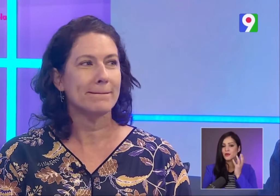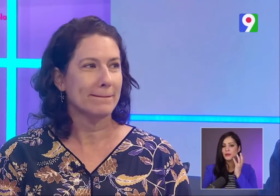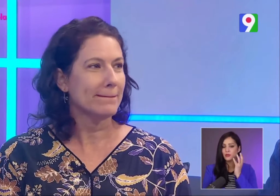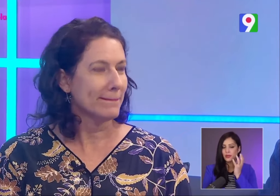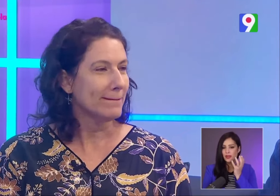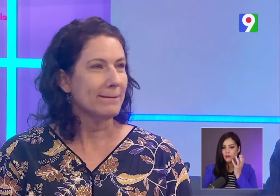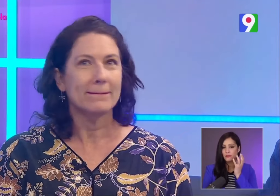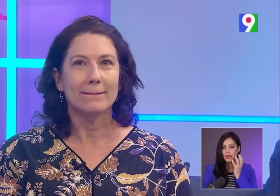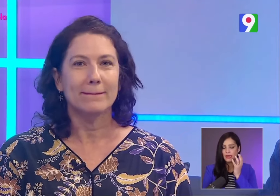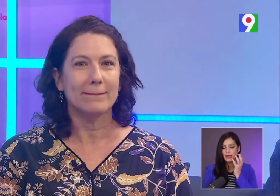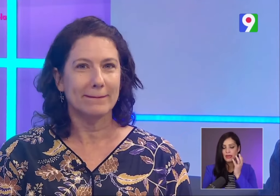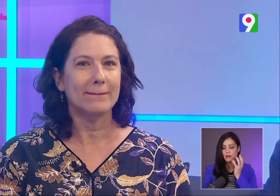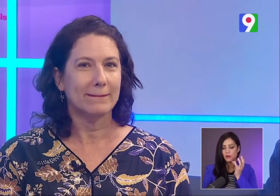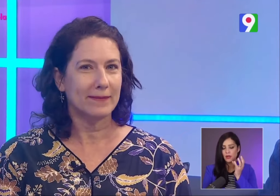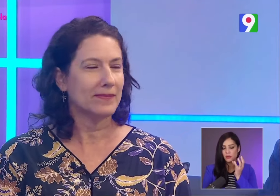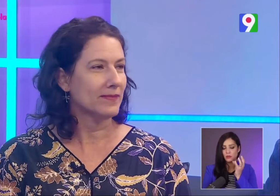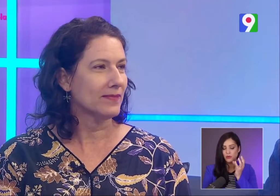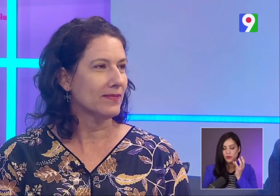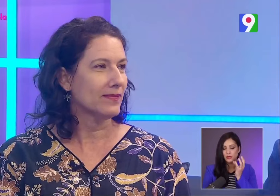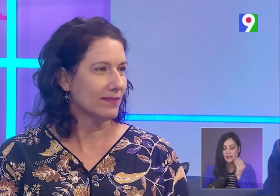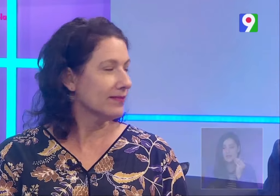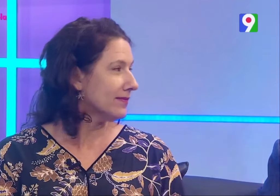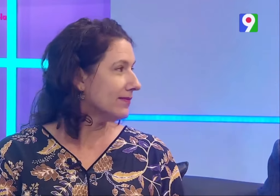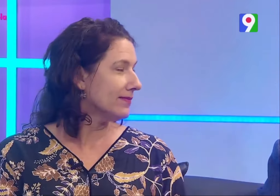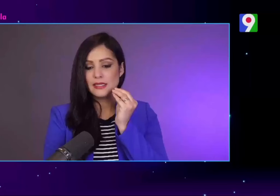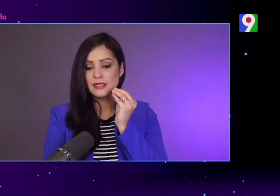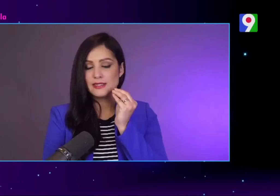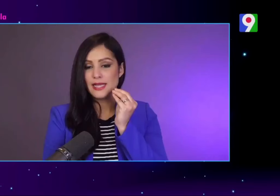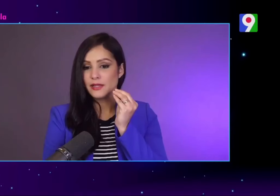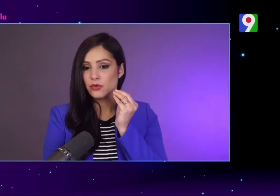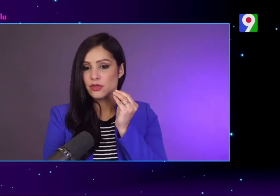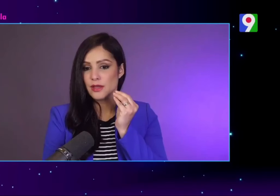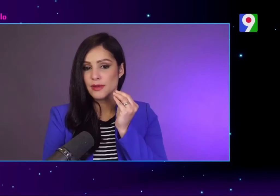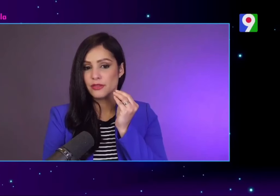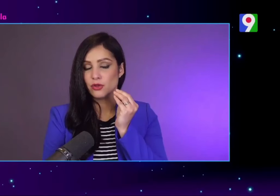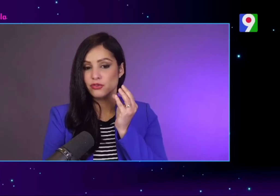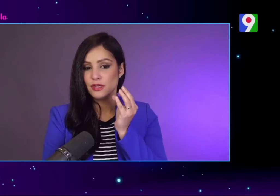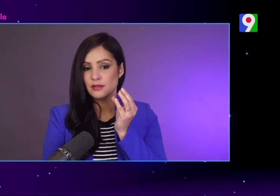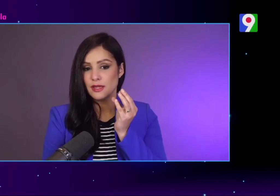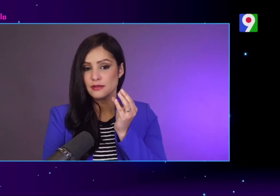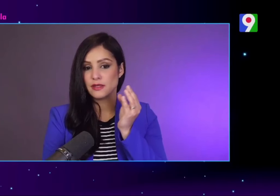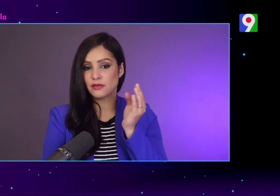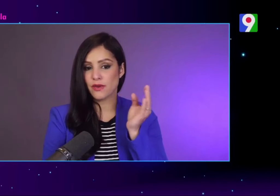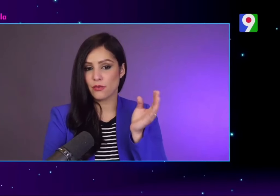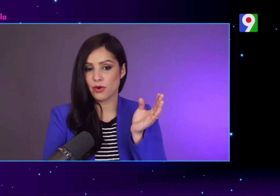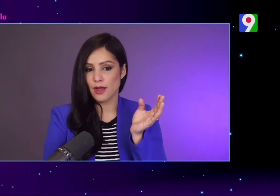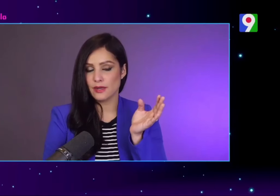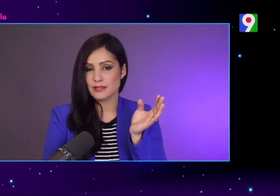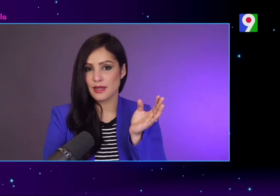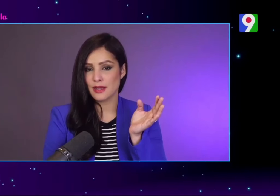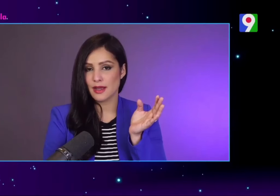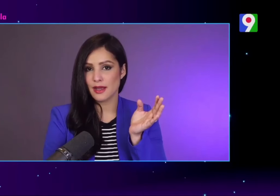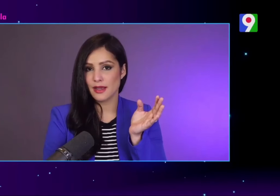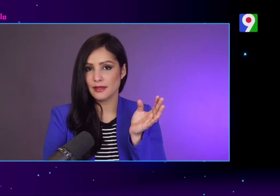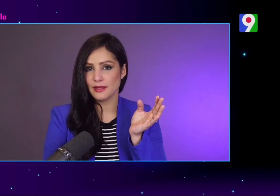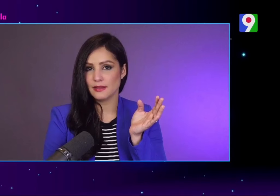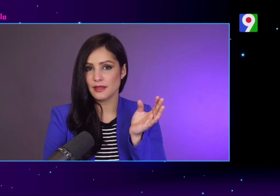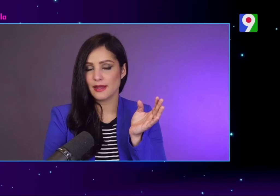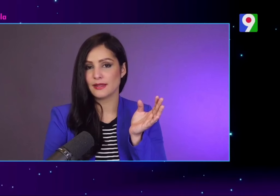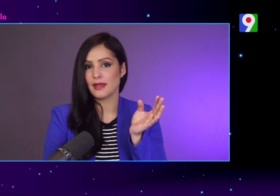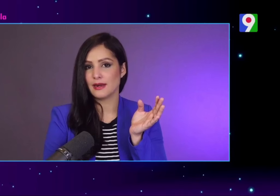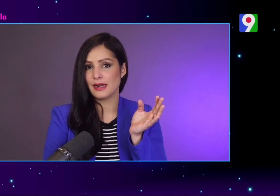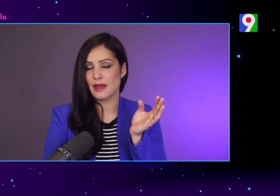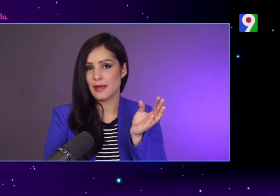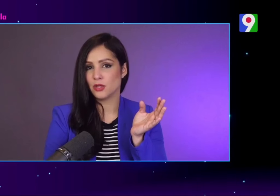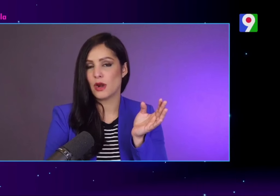algo y me gustaría que lo explique el abogado Porque si ya esto lleva dos sentencias favorables a a esta entidad que